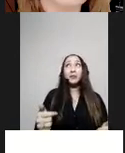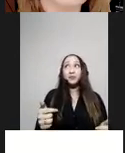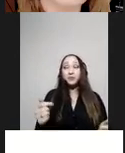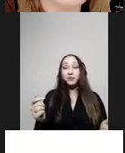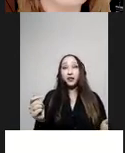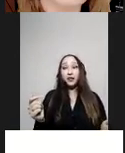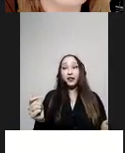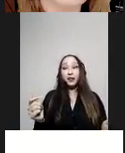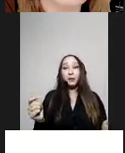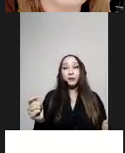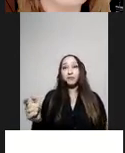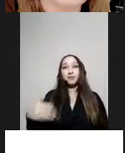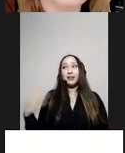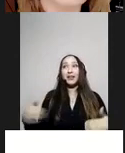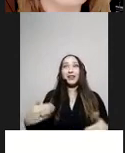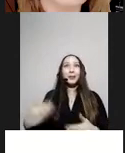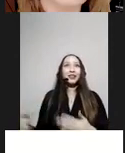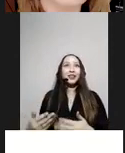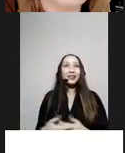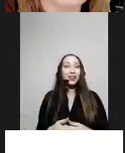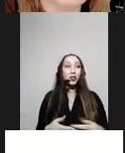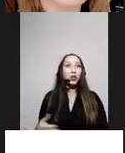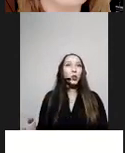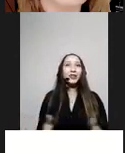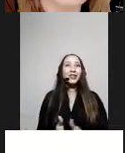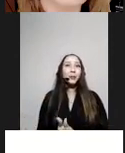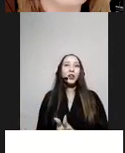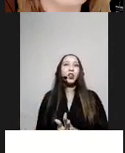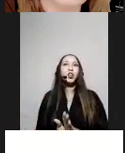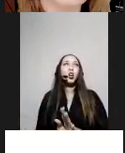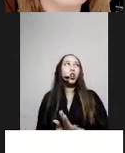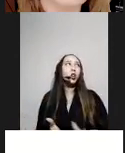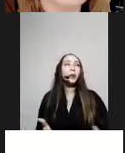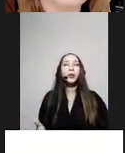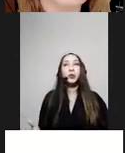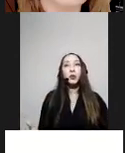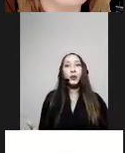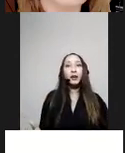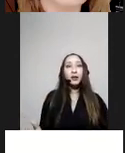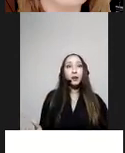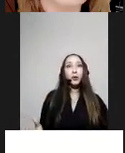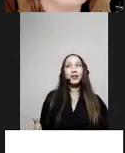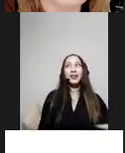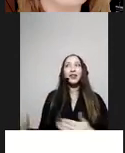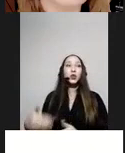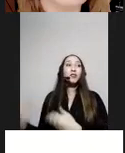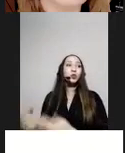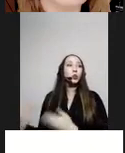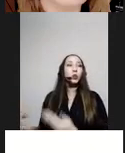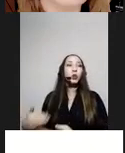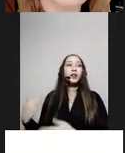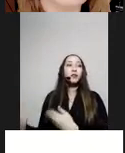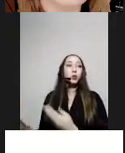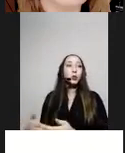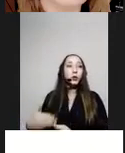ver, la vida se pasa y no se dio cuenta y se perdió de todo lo que pasó en su vida por estar ansiando el